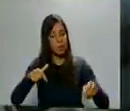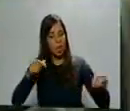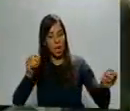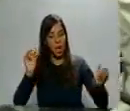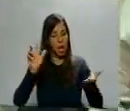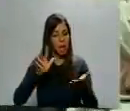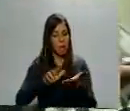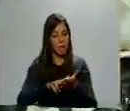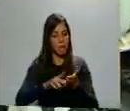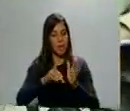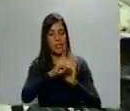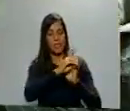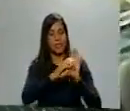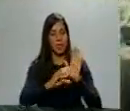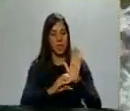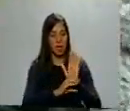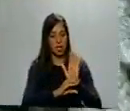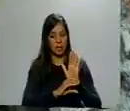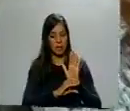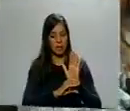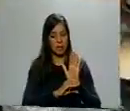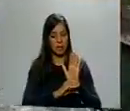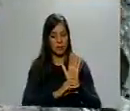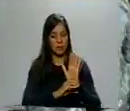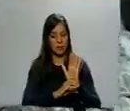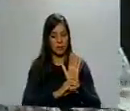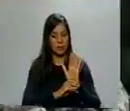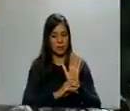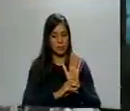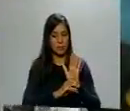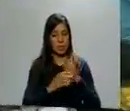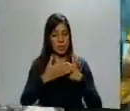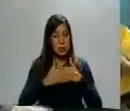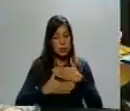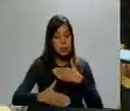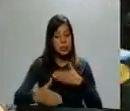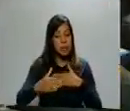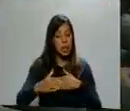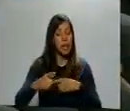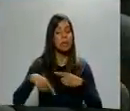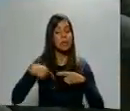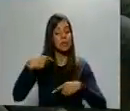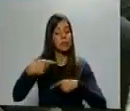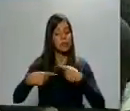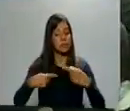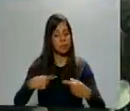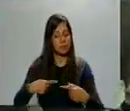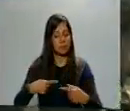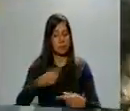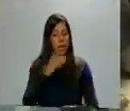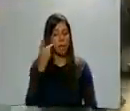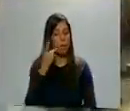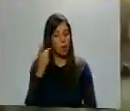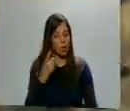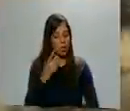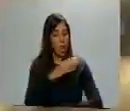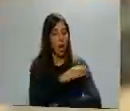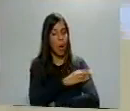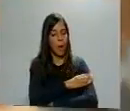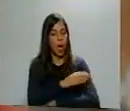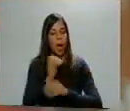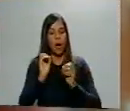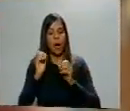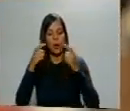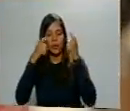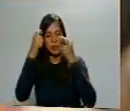este decreto, y que en lo sucesivo sepan los actores políticos del país